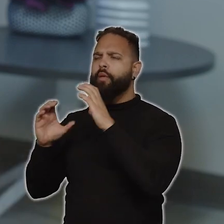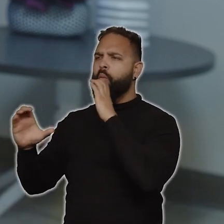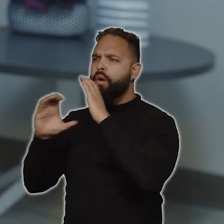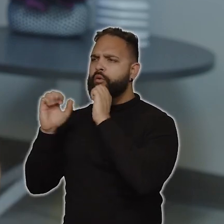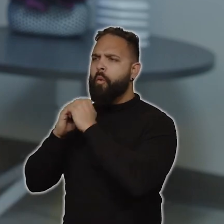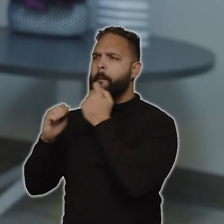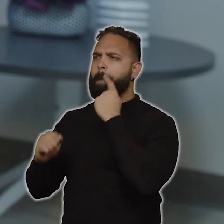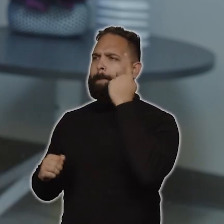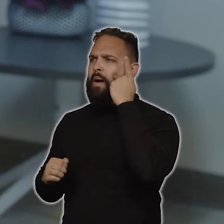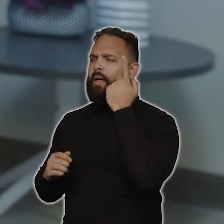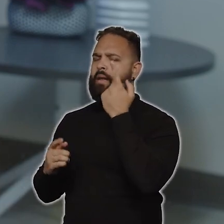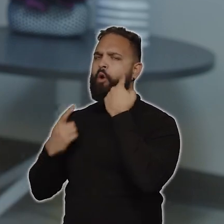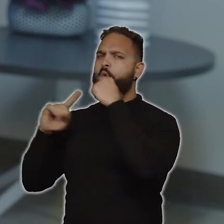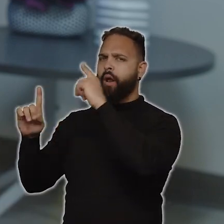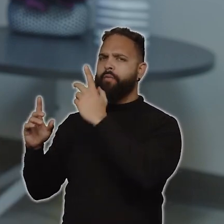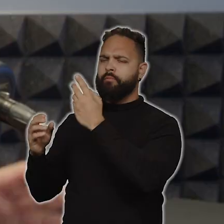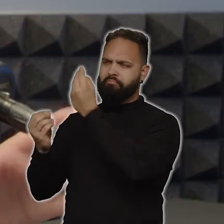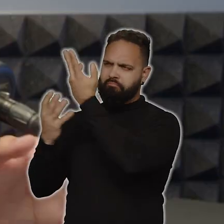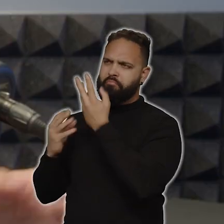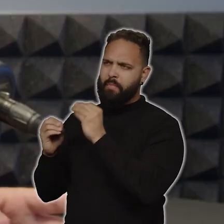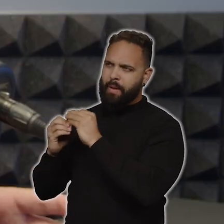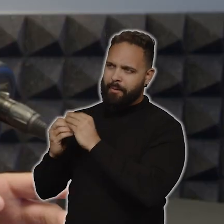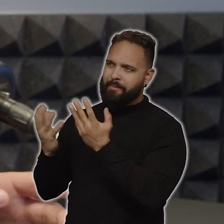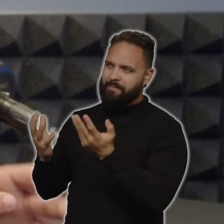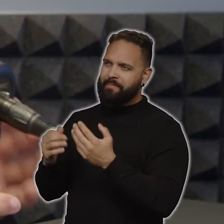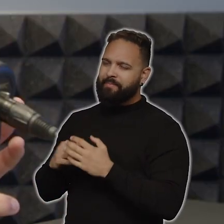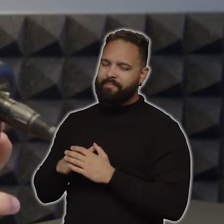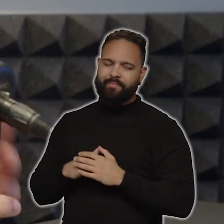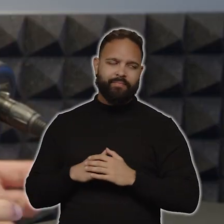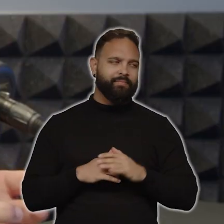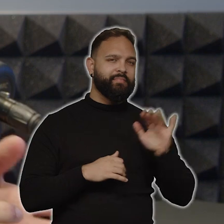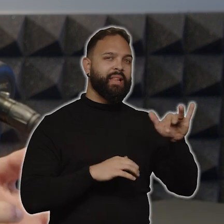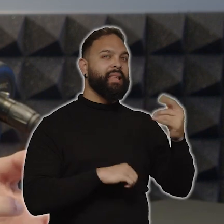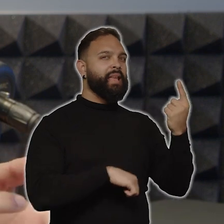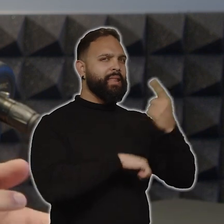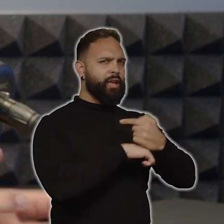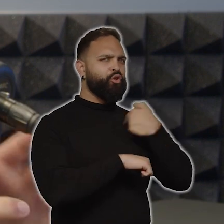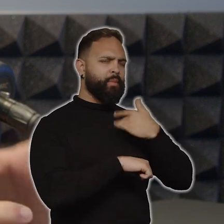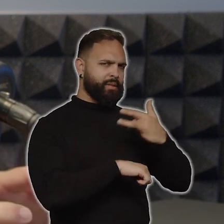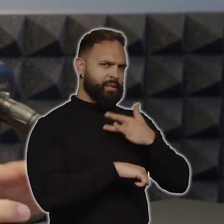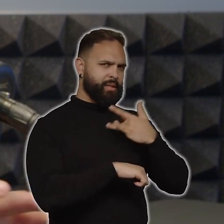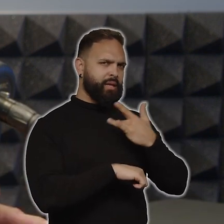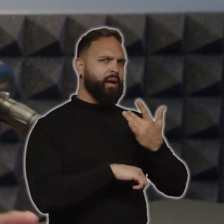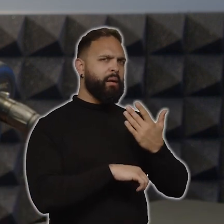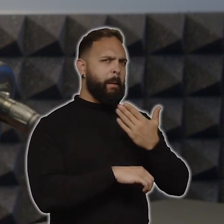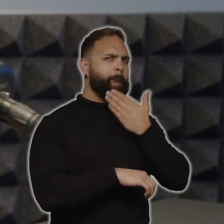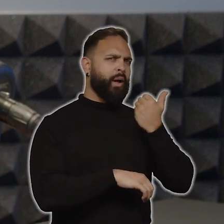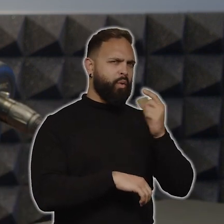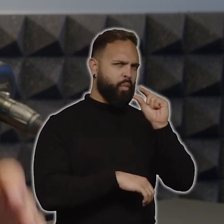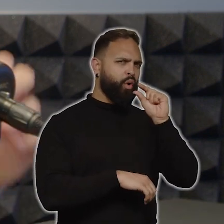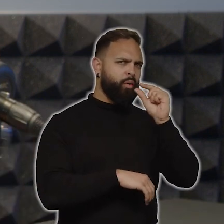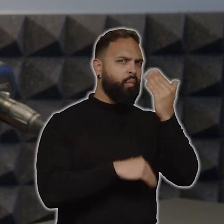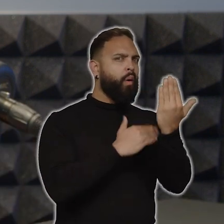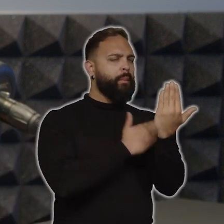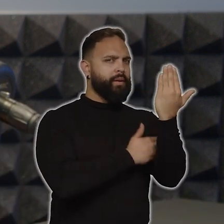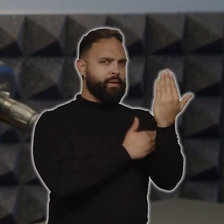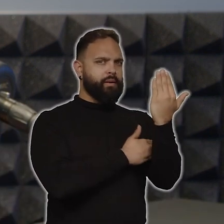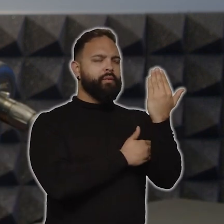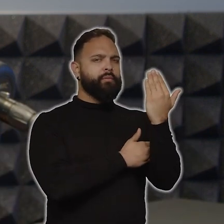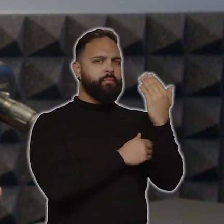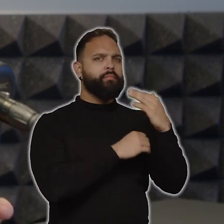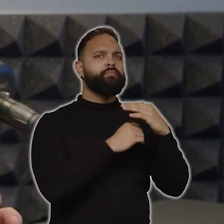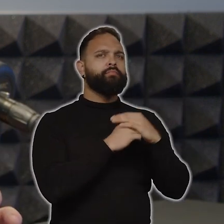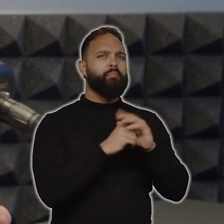ellos respondieron? Cuéntanos un poquito. Ese día pues yo me sentí un poco mejor por la mañana, porque por la tarde me